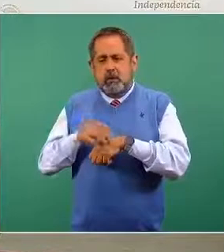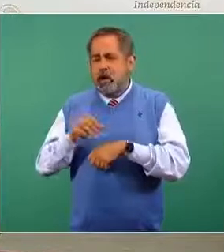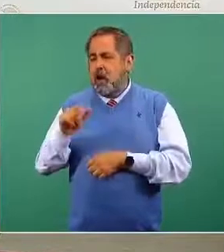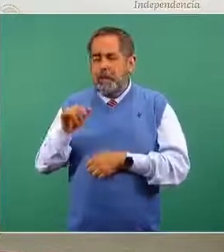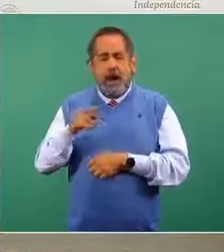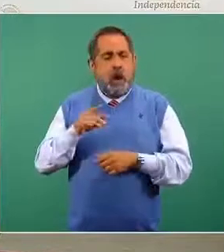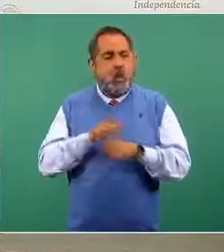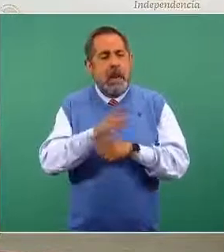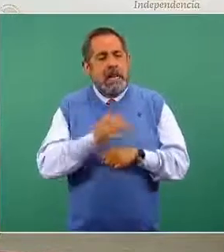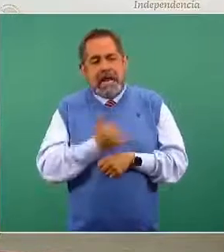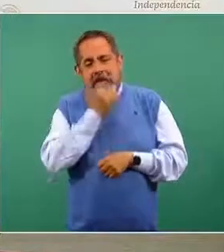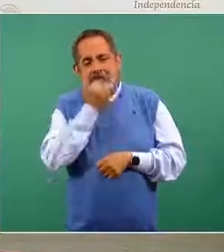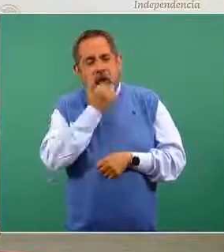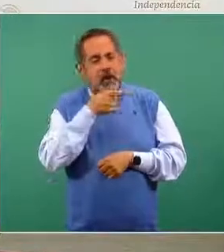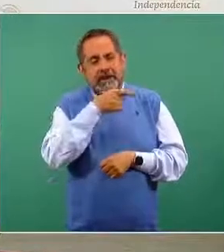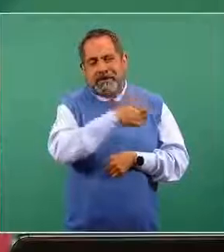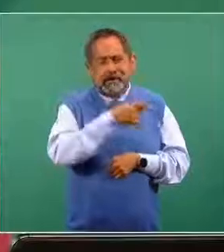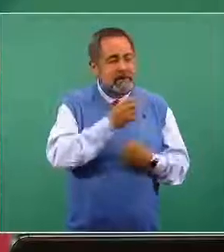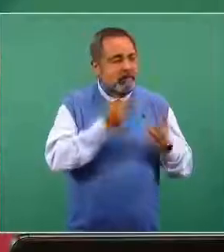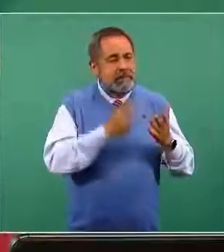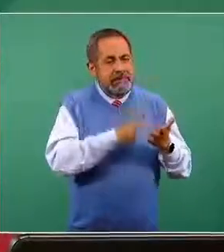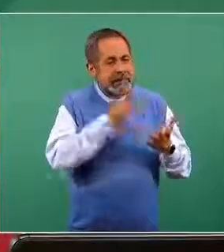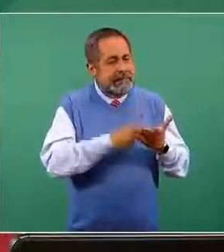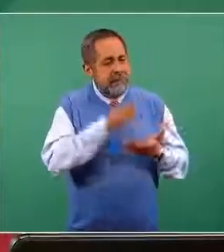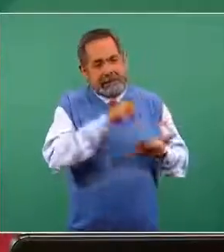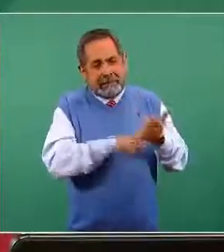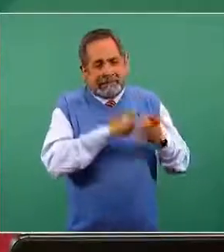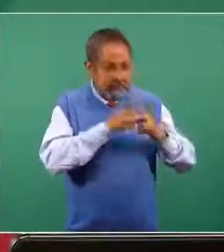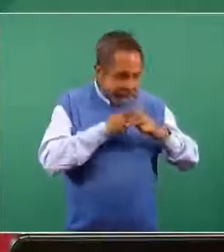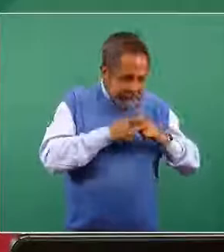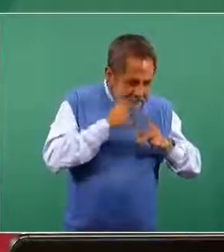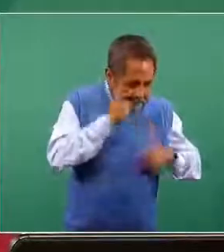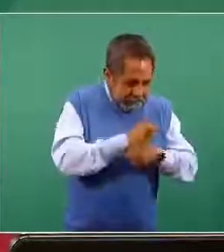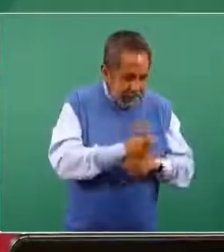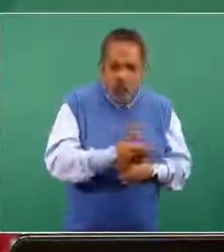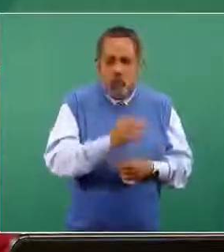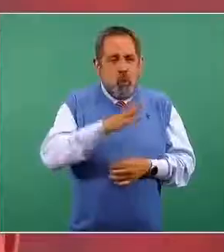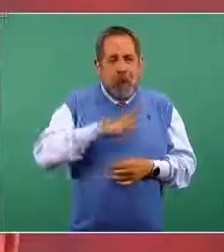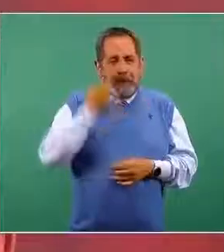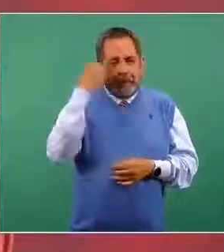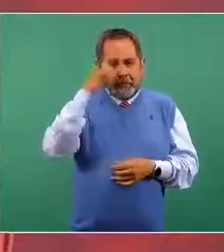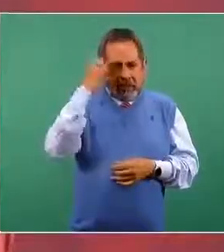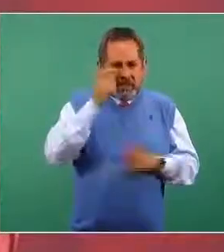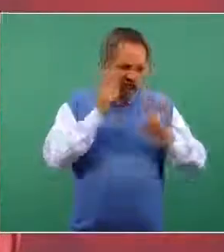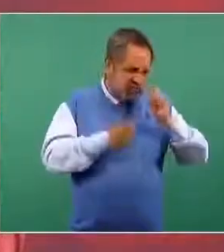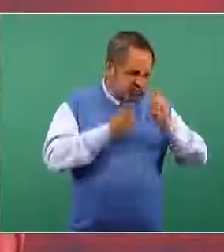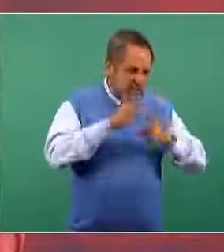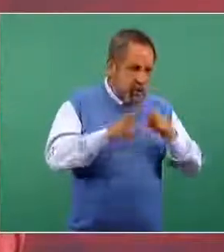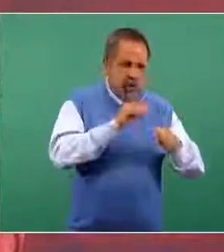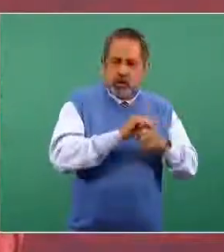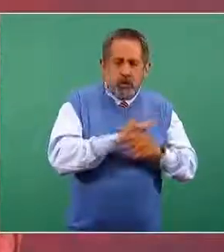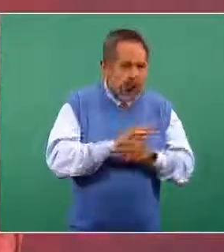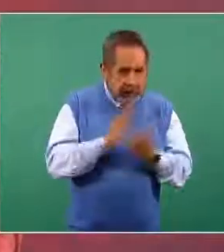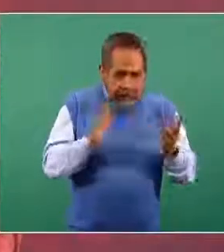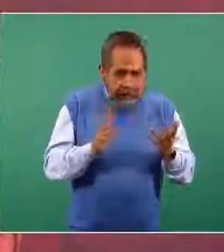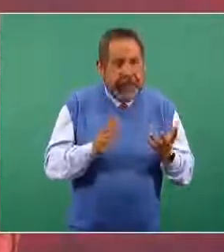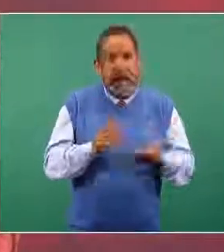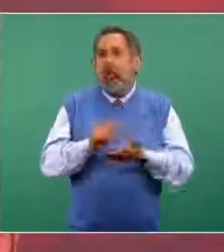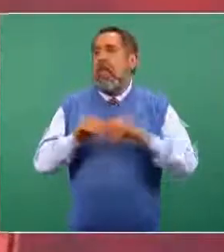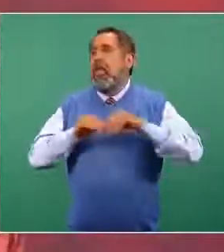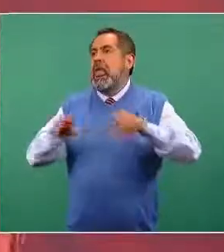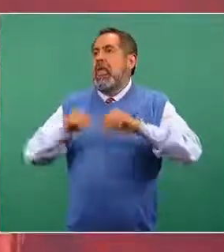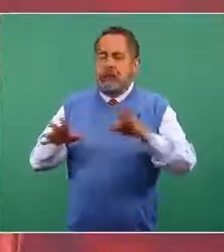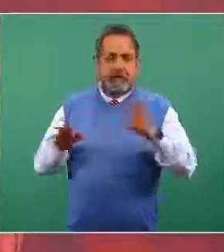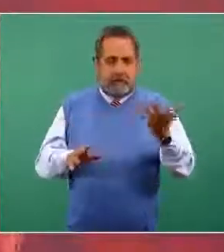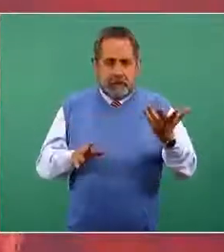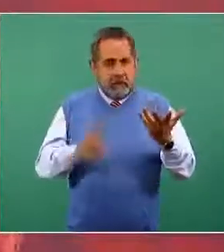estos errores que frecuentemente cometen quienes interpretan sin una base técnica y que a quienes les invitamos nuevamente a ver la información que